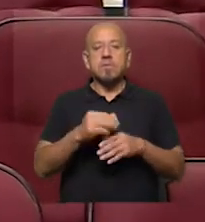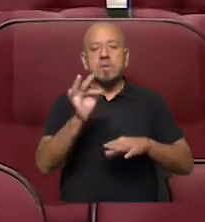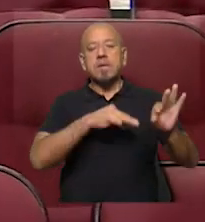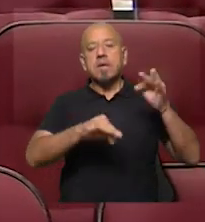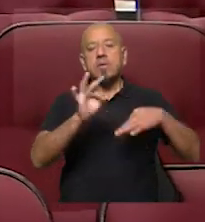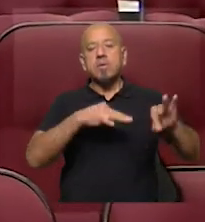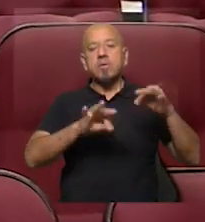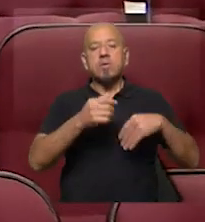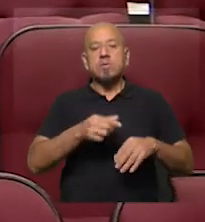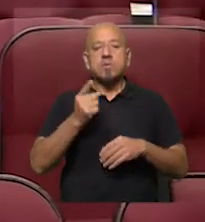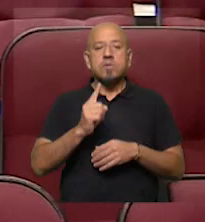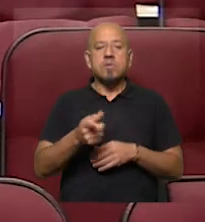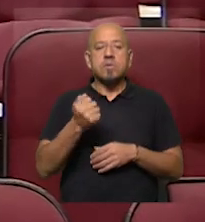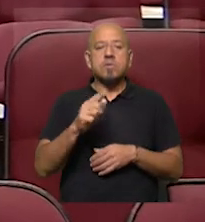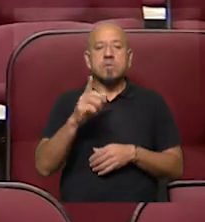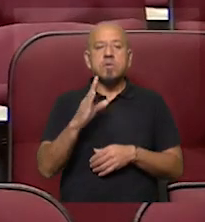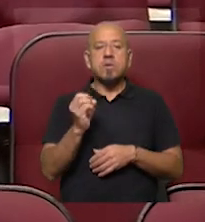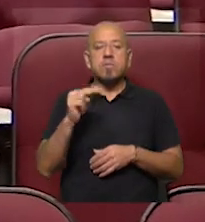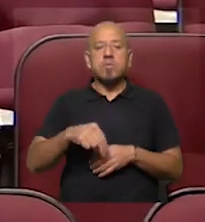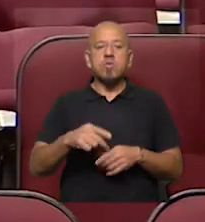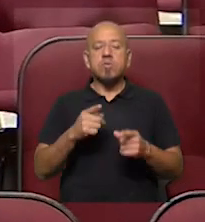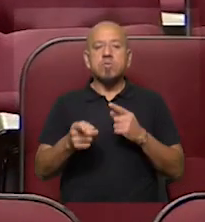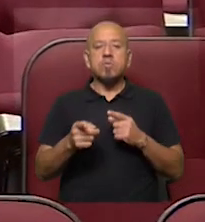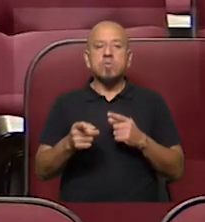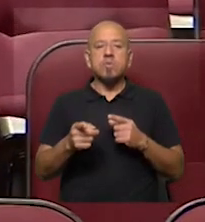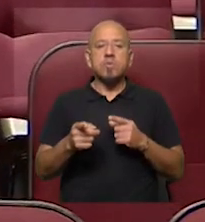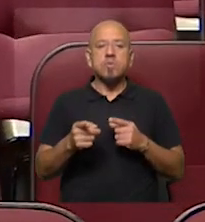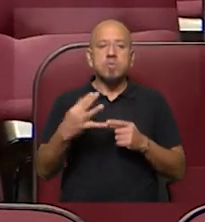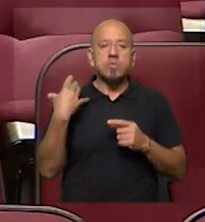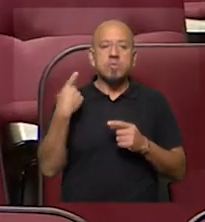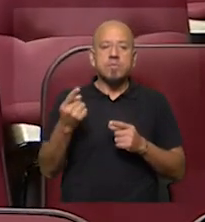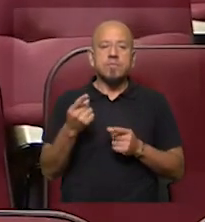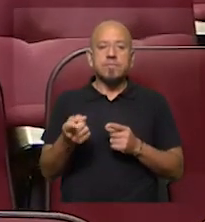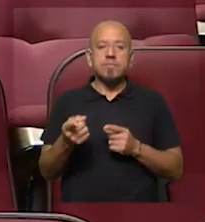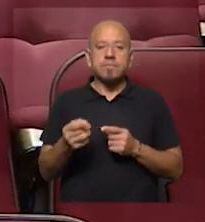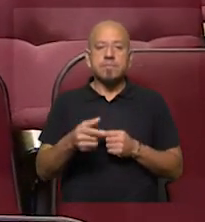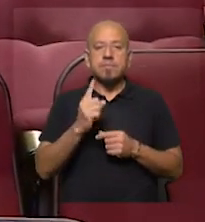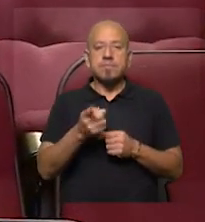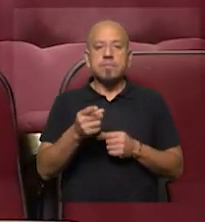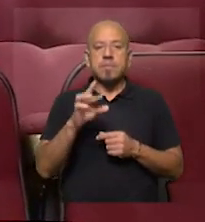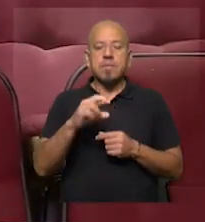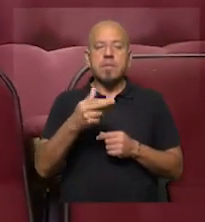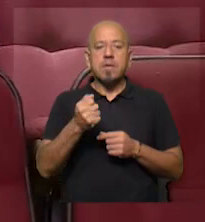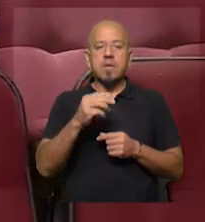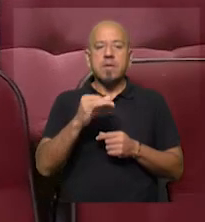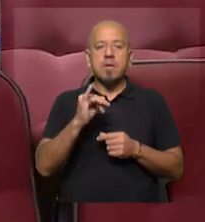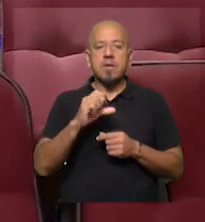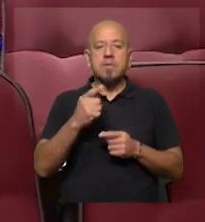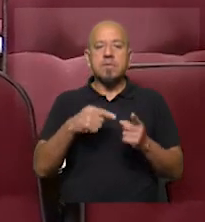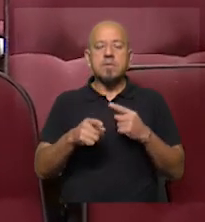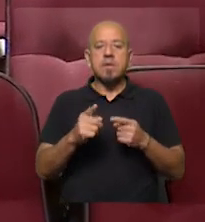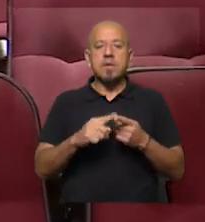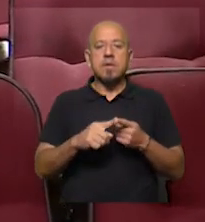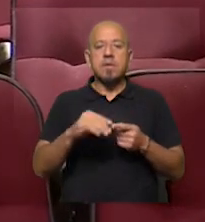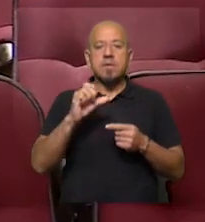Galpón por la obra El Disparo. Estoy con la directora Graciela Escuder aquí a mi izquierda